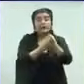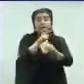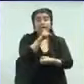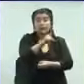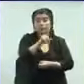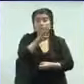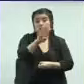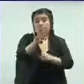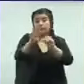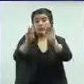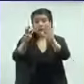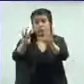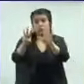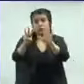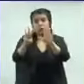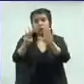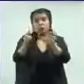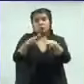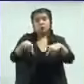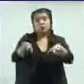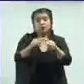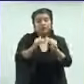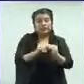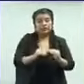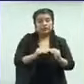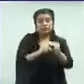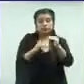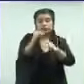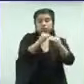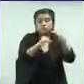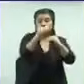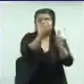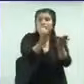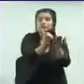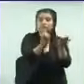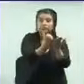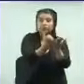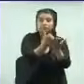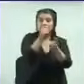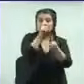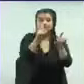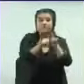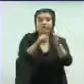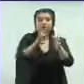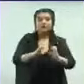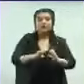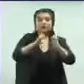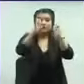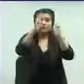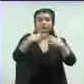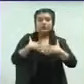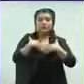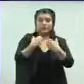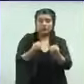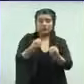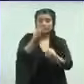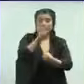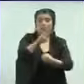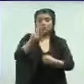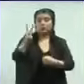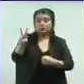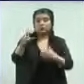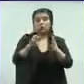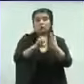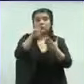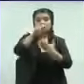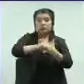148 remozamientos de centros educativos, 5 remozamientos de edificios de salud, 32 proyectos